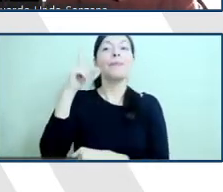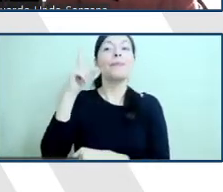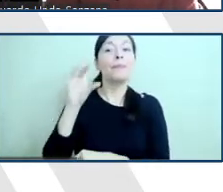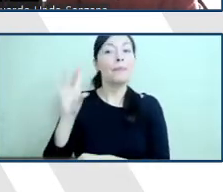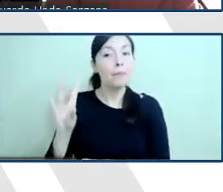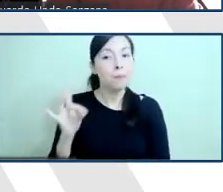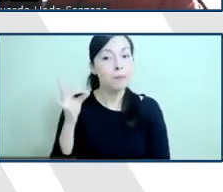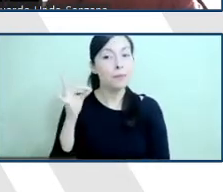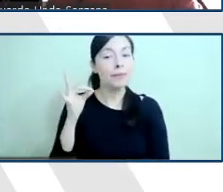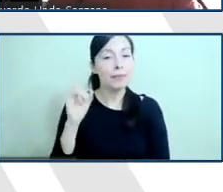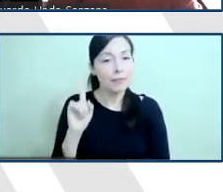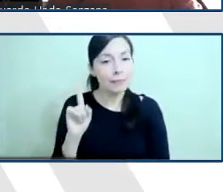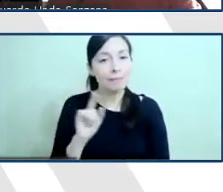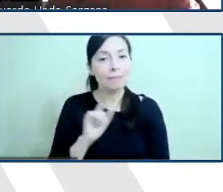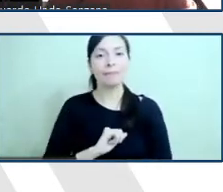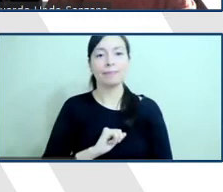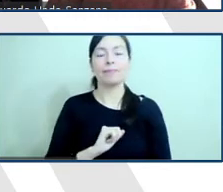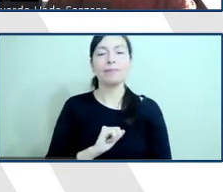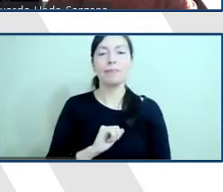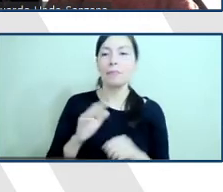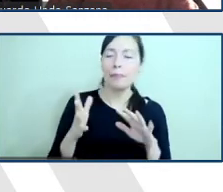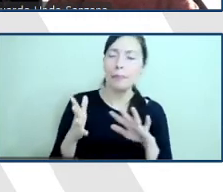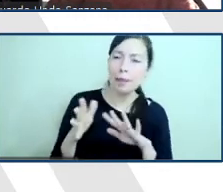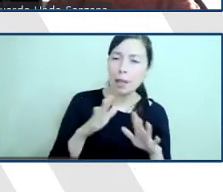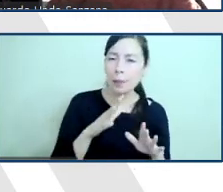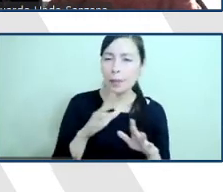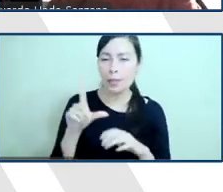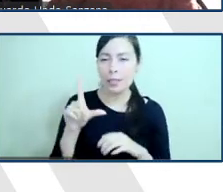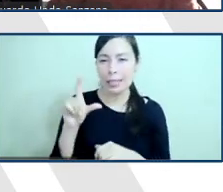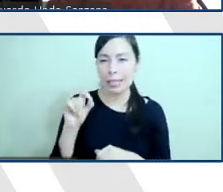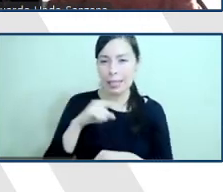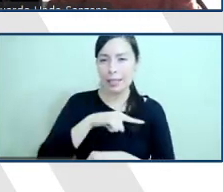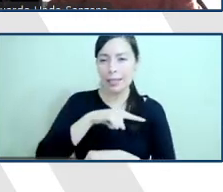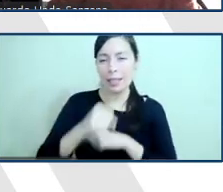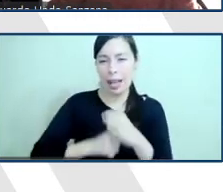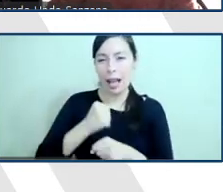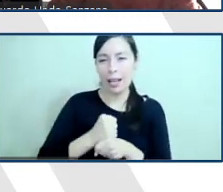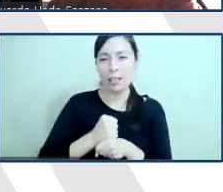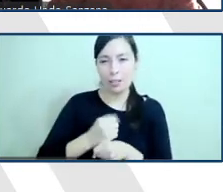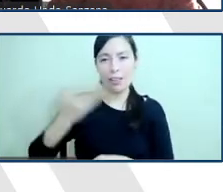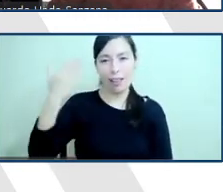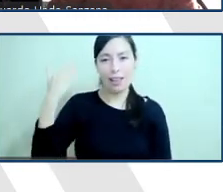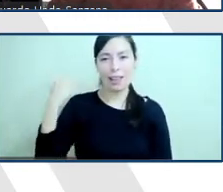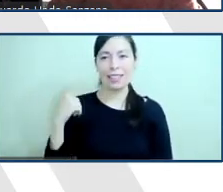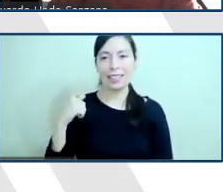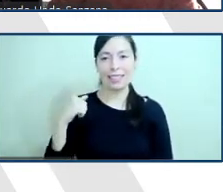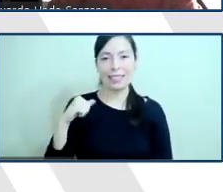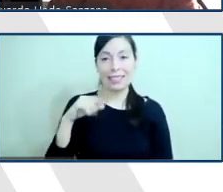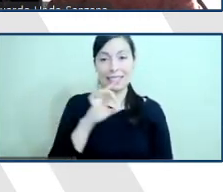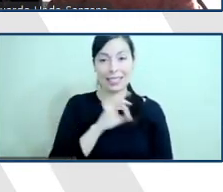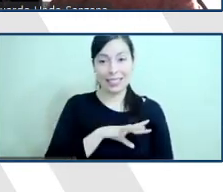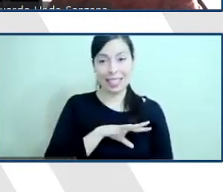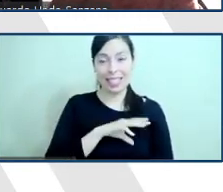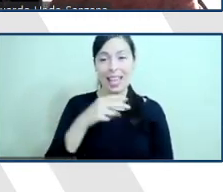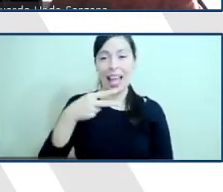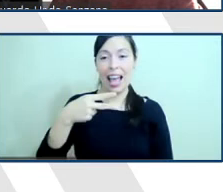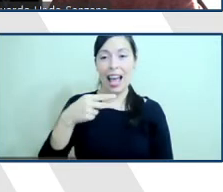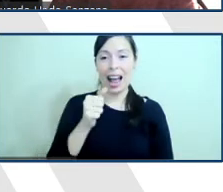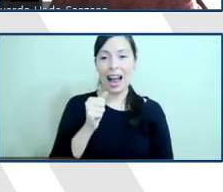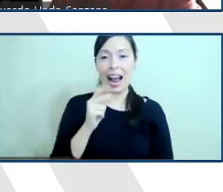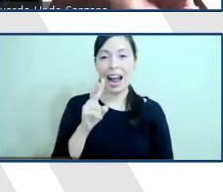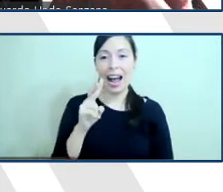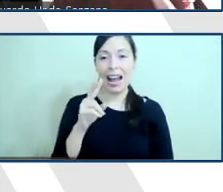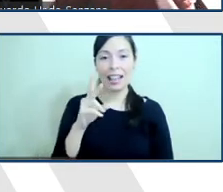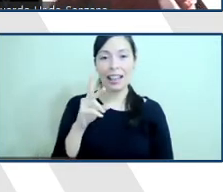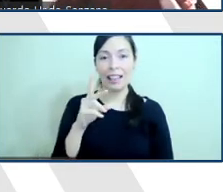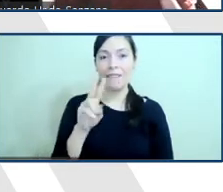De hecho, tenemos que remontarnos más o menos 70 años antes. Harvard en Chile, en el año 1890. ¿Qué